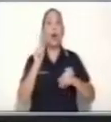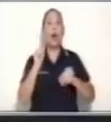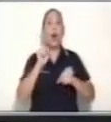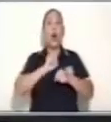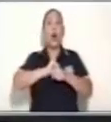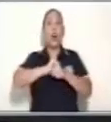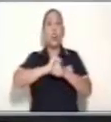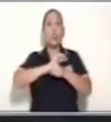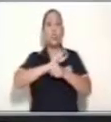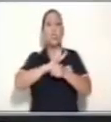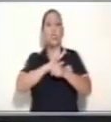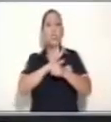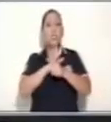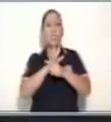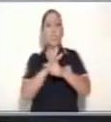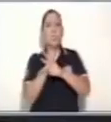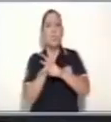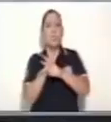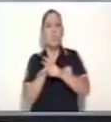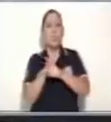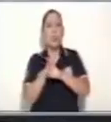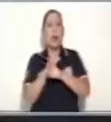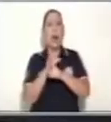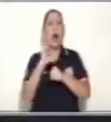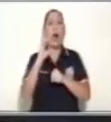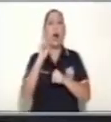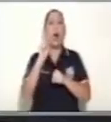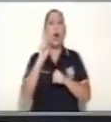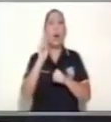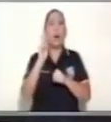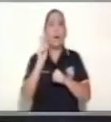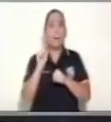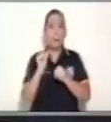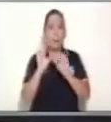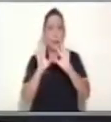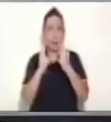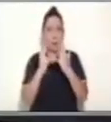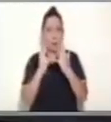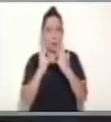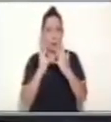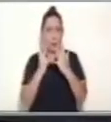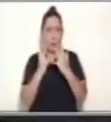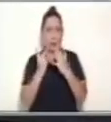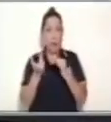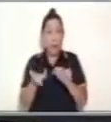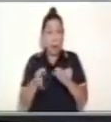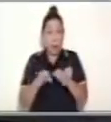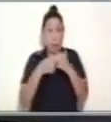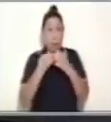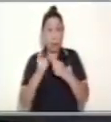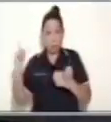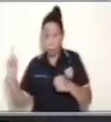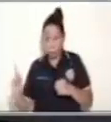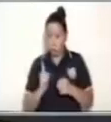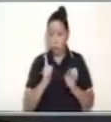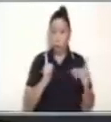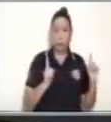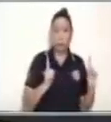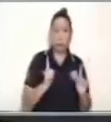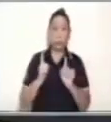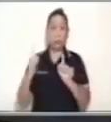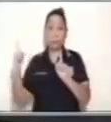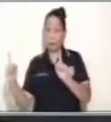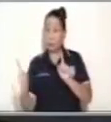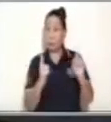cuando fueron apareciendo todos los superhéroes. En principio, apareció en nuestro